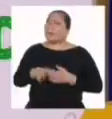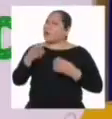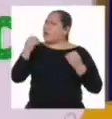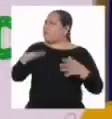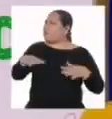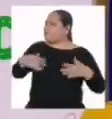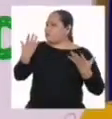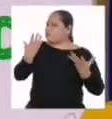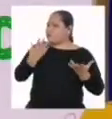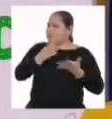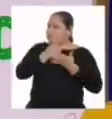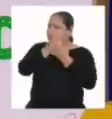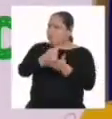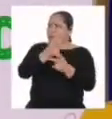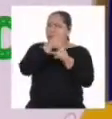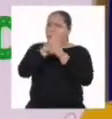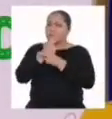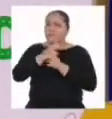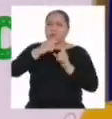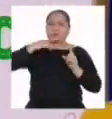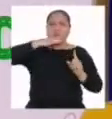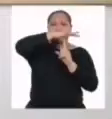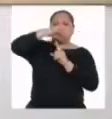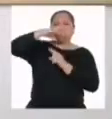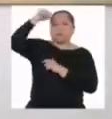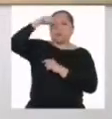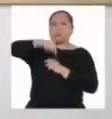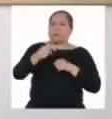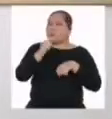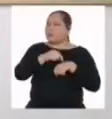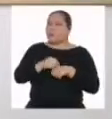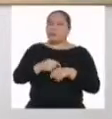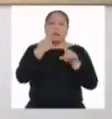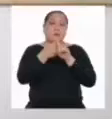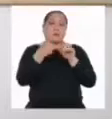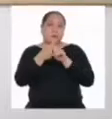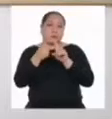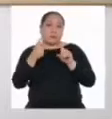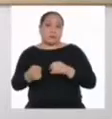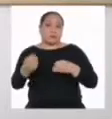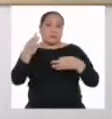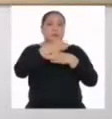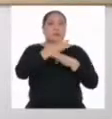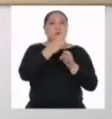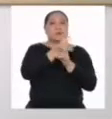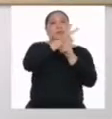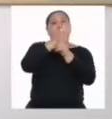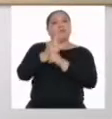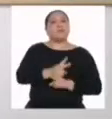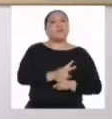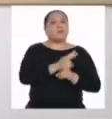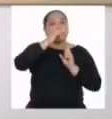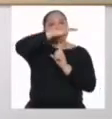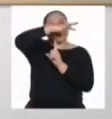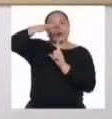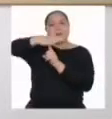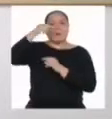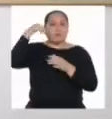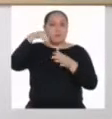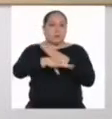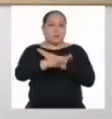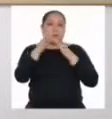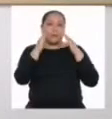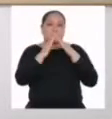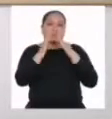¿Cómo podemos ayudar a cuidar el ambiente en el confinamiento? Hay diversas formas de cuidar el ambiente estando en casa.